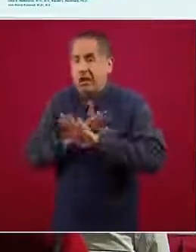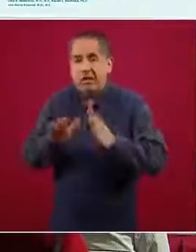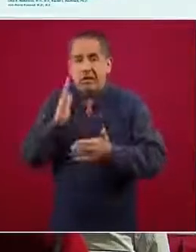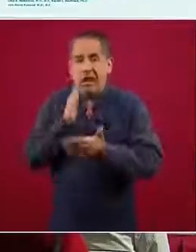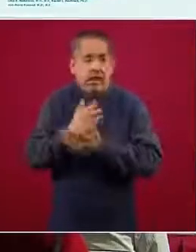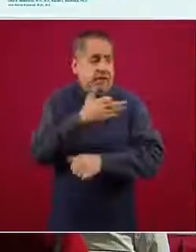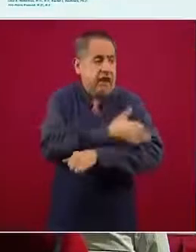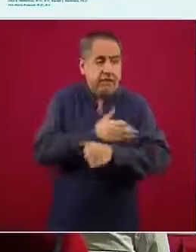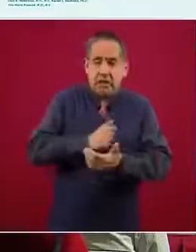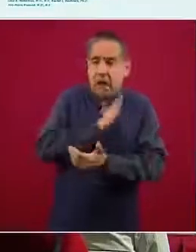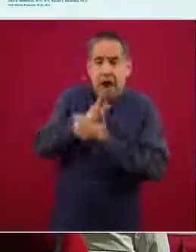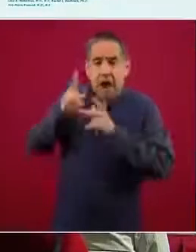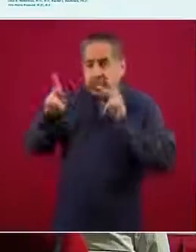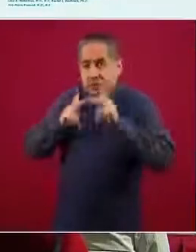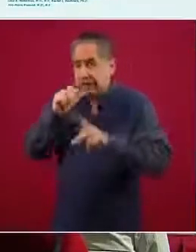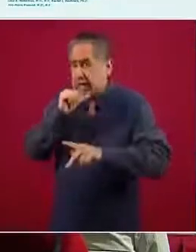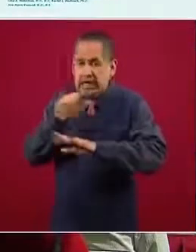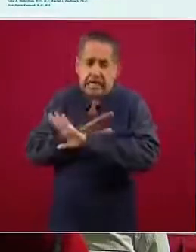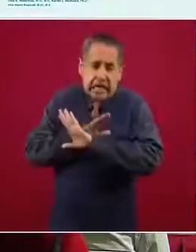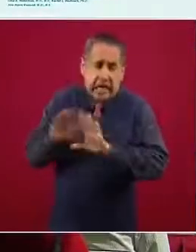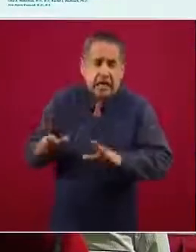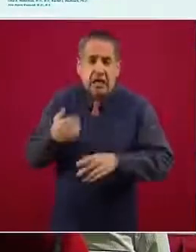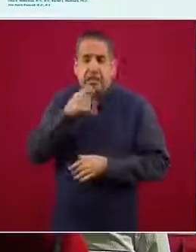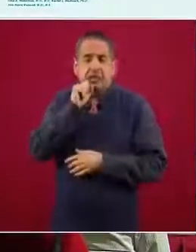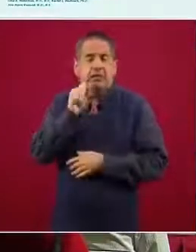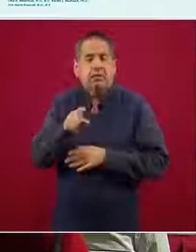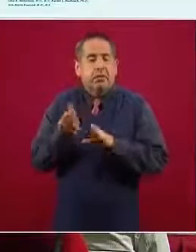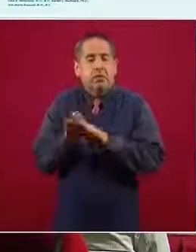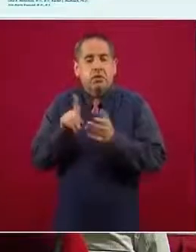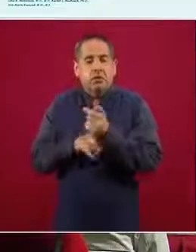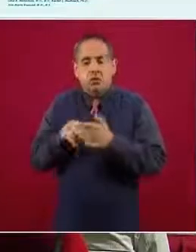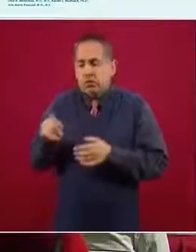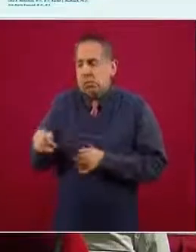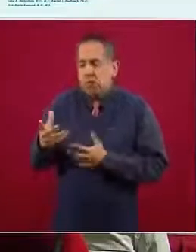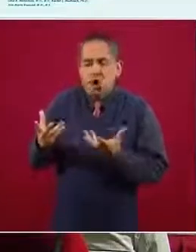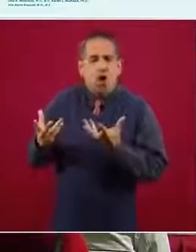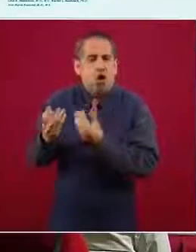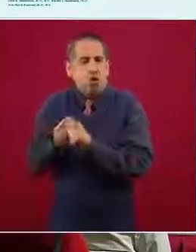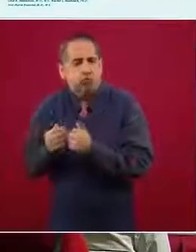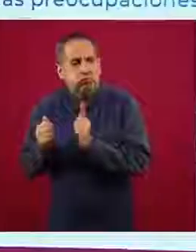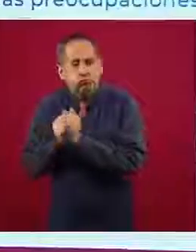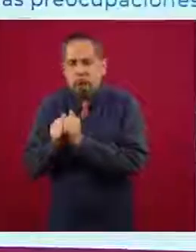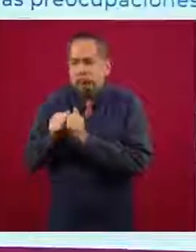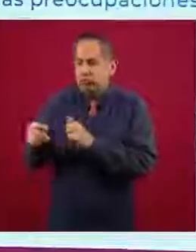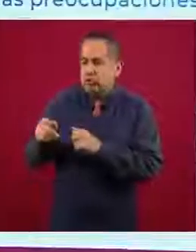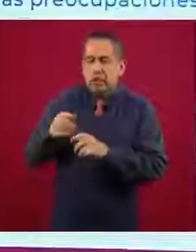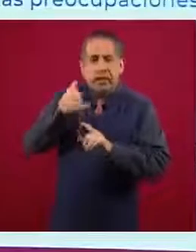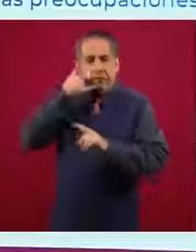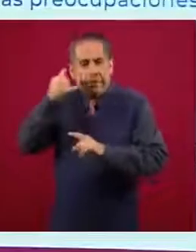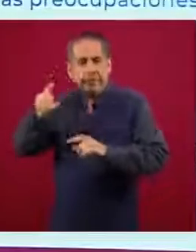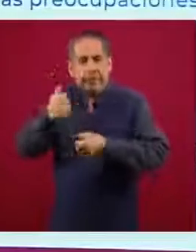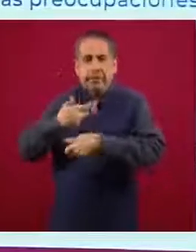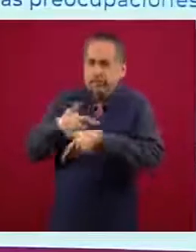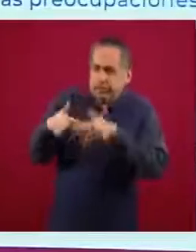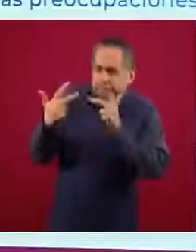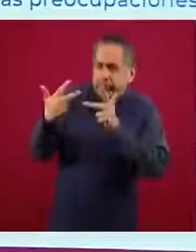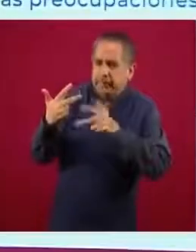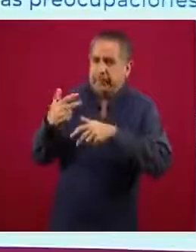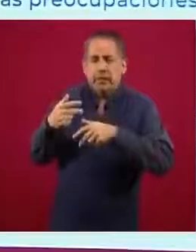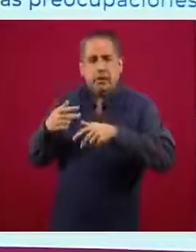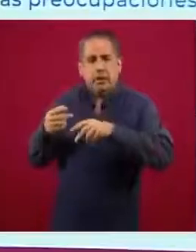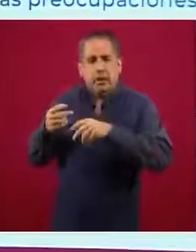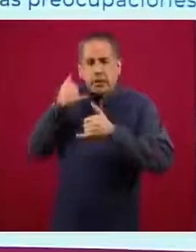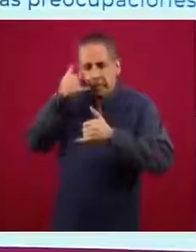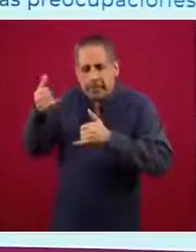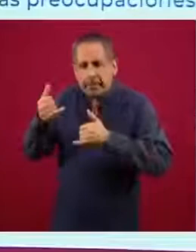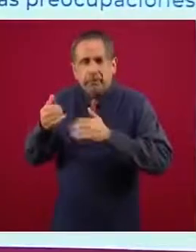las familias y además, pues hemos hablado muchísimo de cómo acercarnos a los demás, hacer videollamadas, vía telefónica, pero